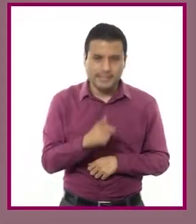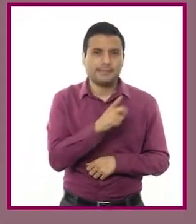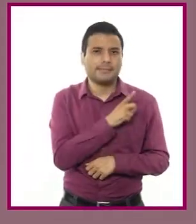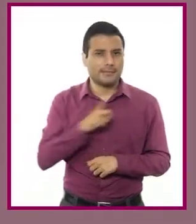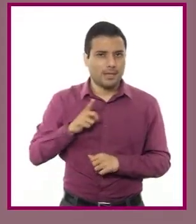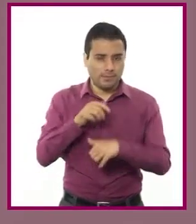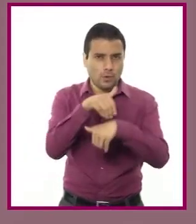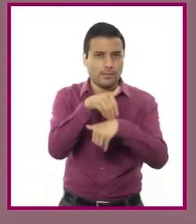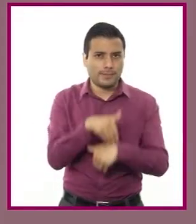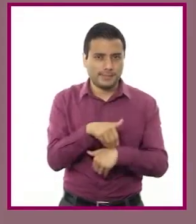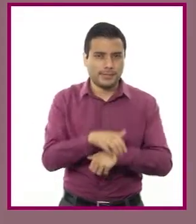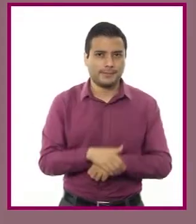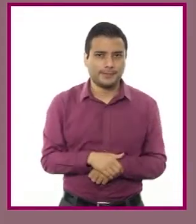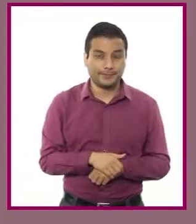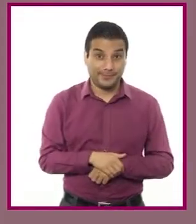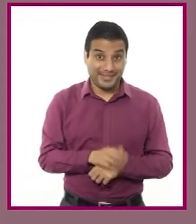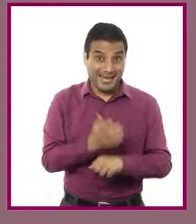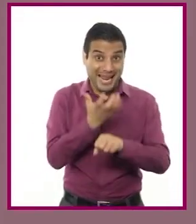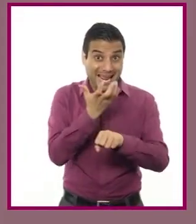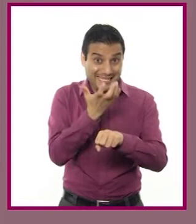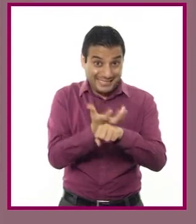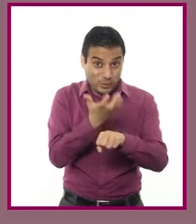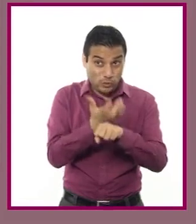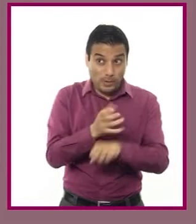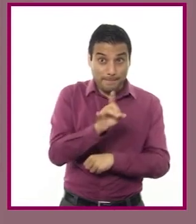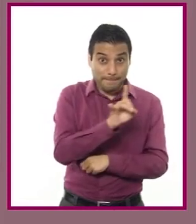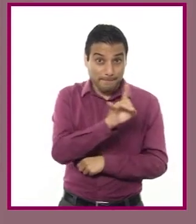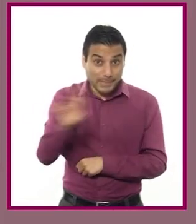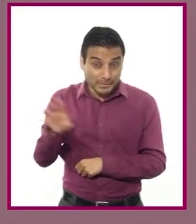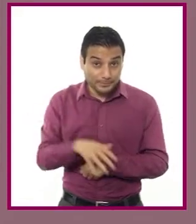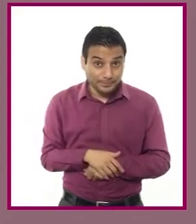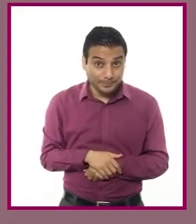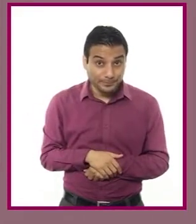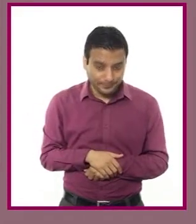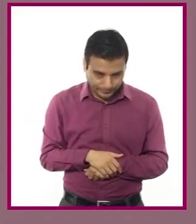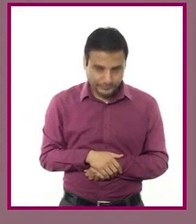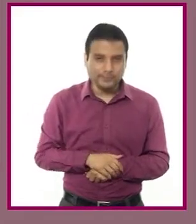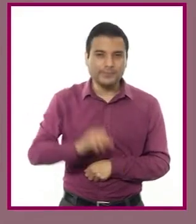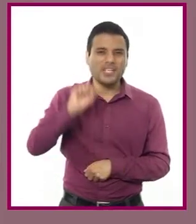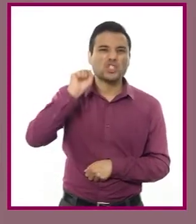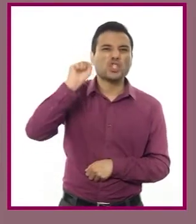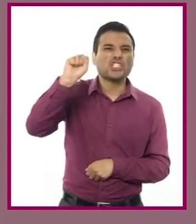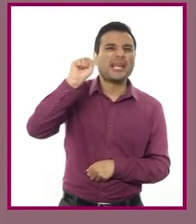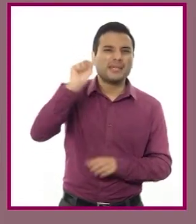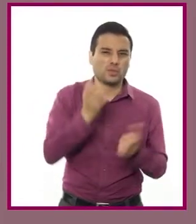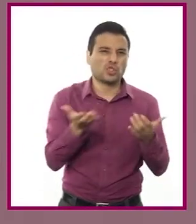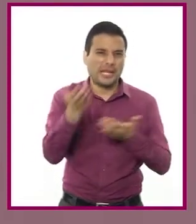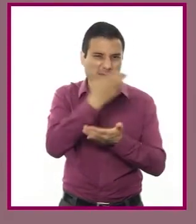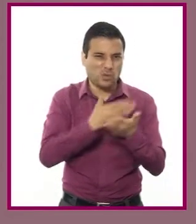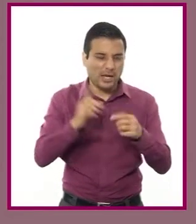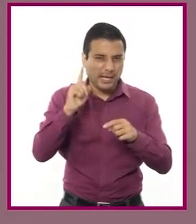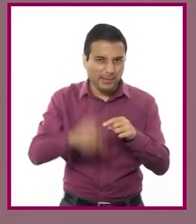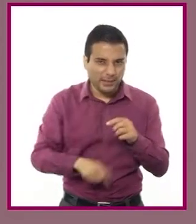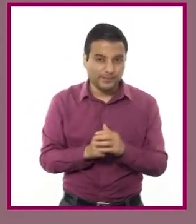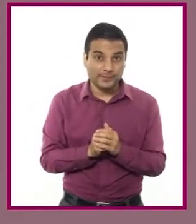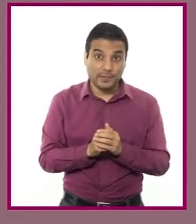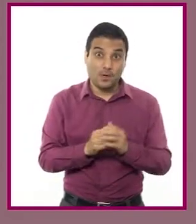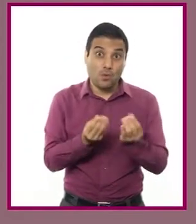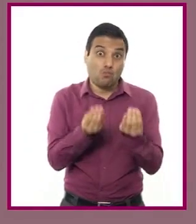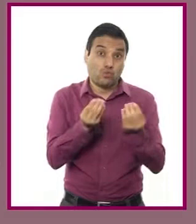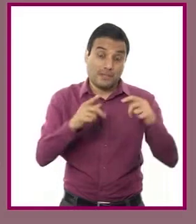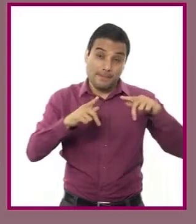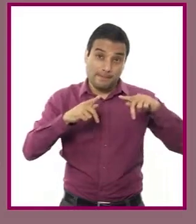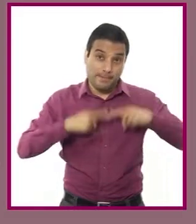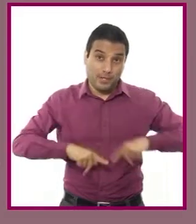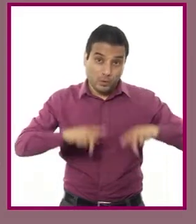modelo de vida. El triunfo de Estados Unidos sobre la URSS y el fin del socialismo de Estado fue interpretado por muchos de los